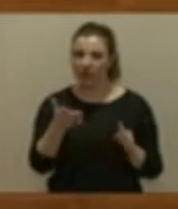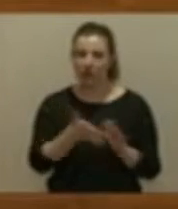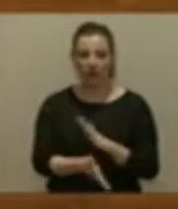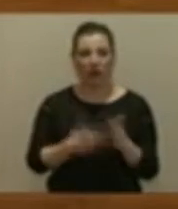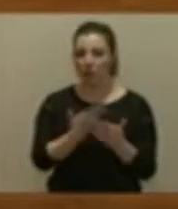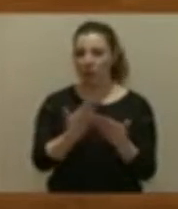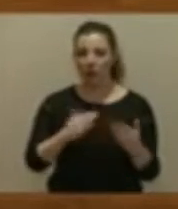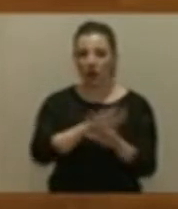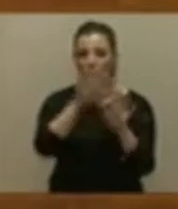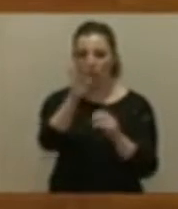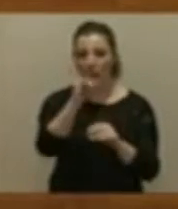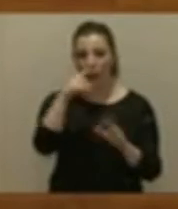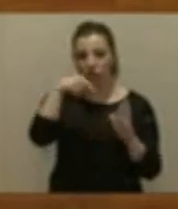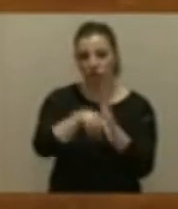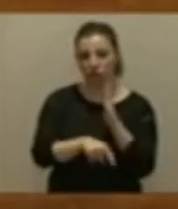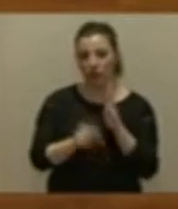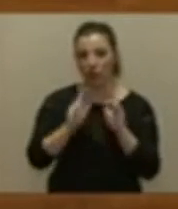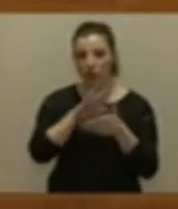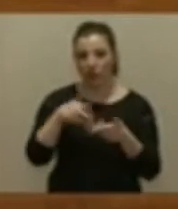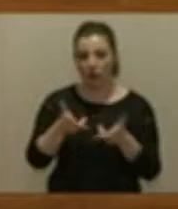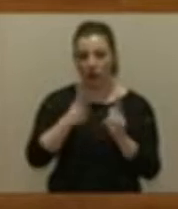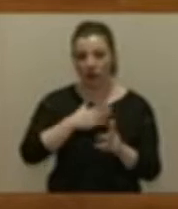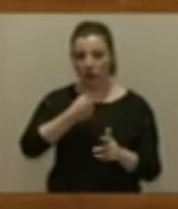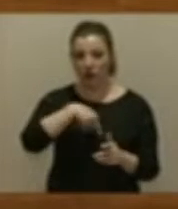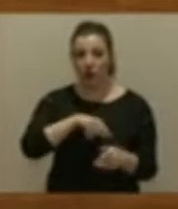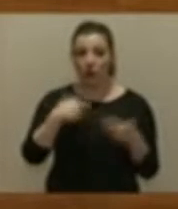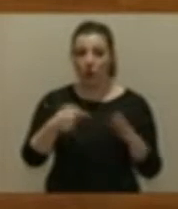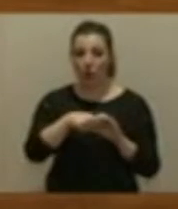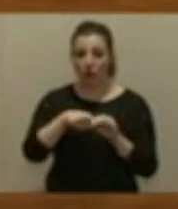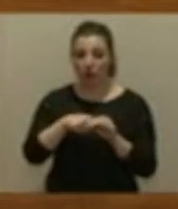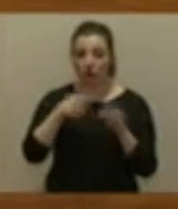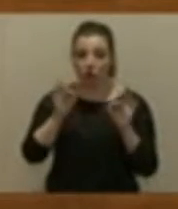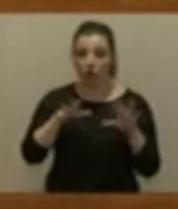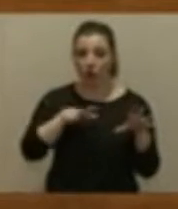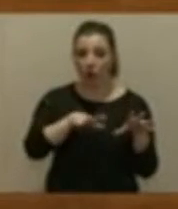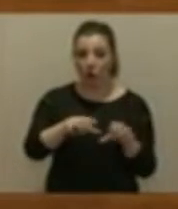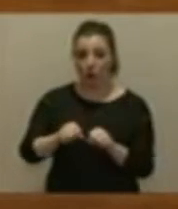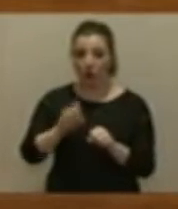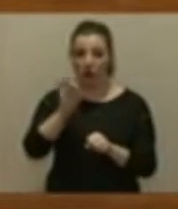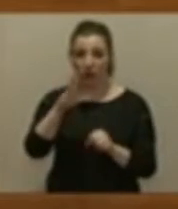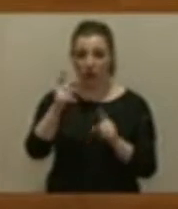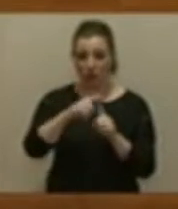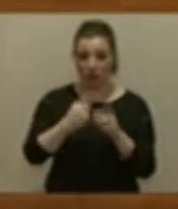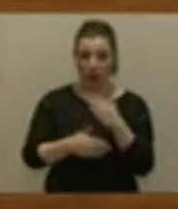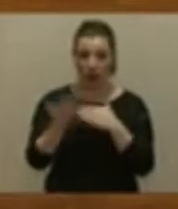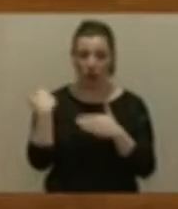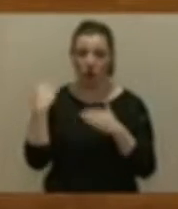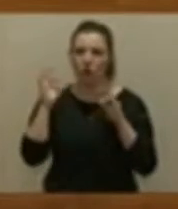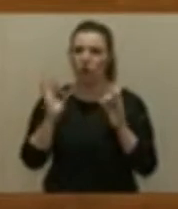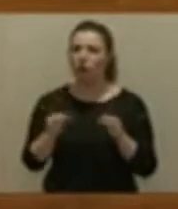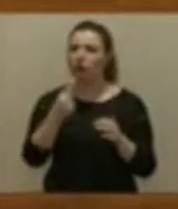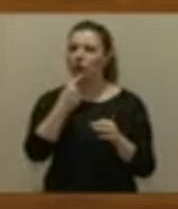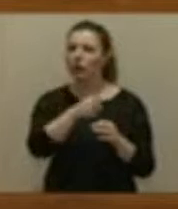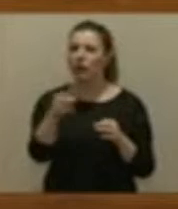en profundizar en nuestra democracia. Cuando las plazas fueron ocupadas aquel 15 de mayo, se puso de manifiesto que